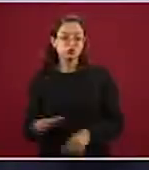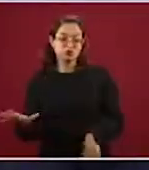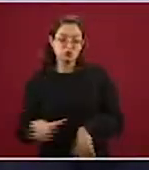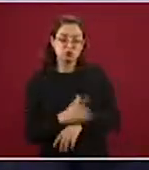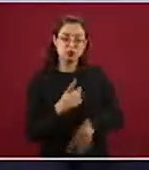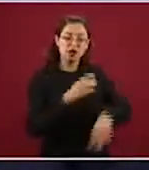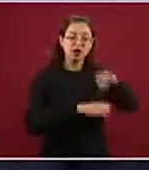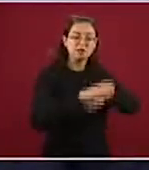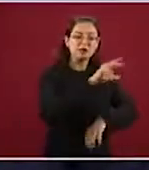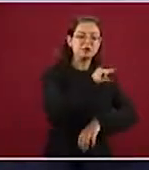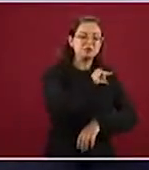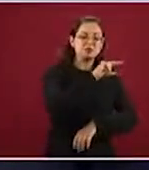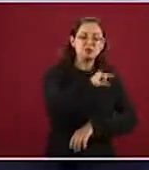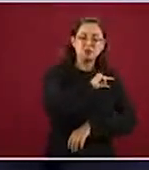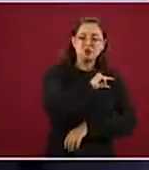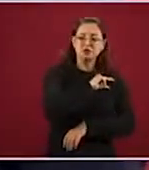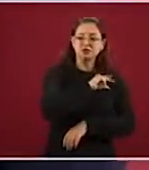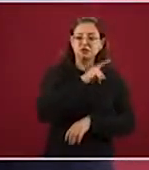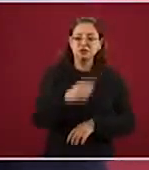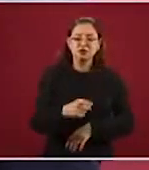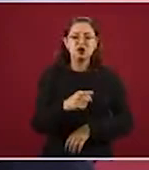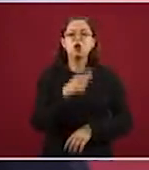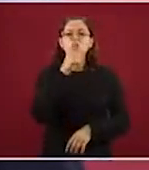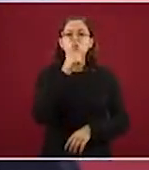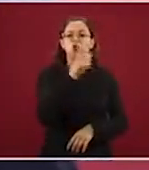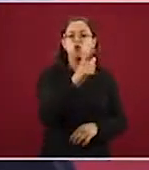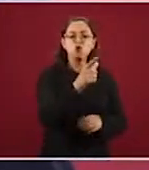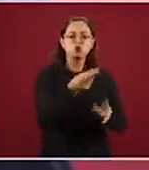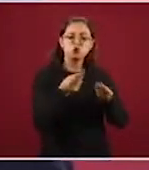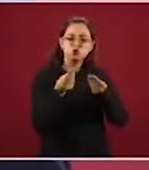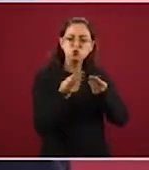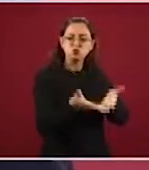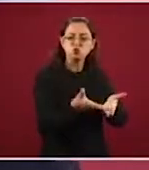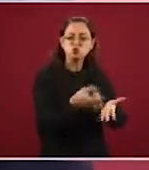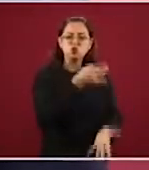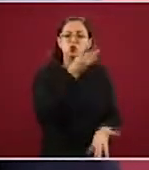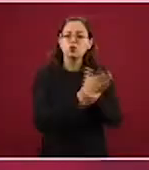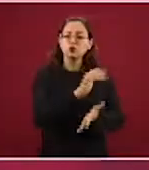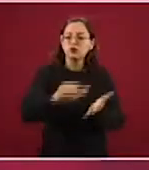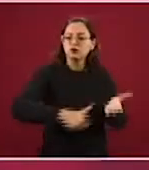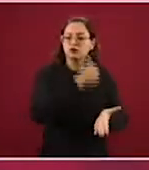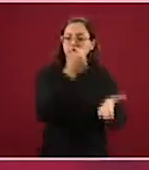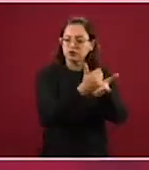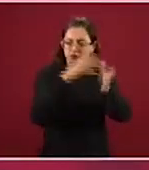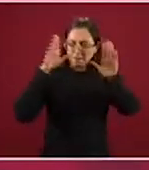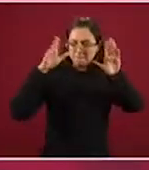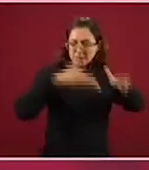particulares y van a buscar electrificar las ciudades